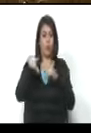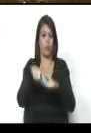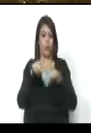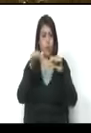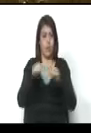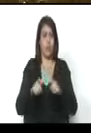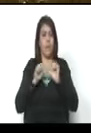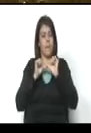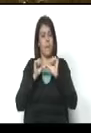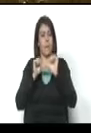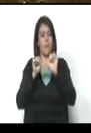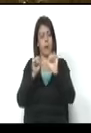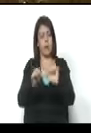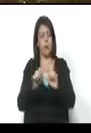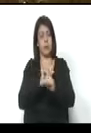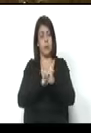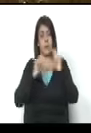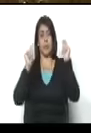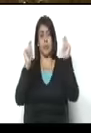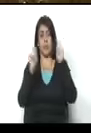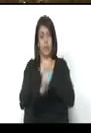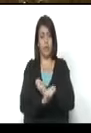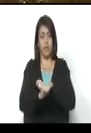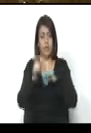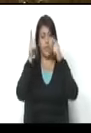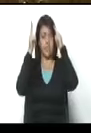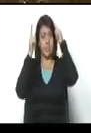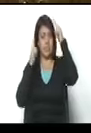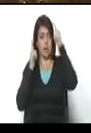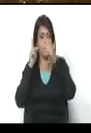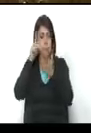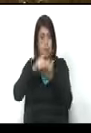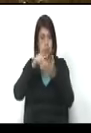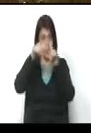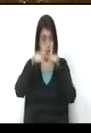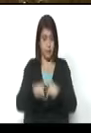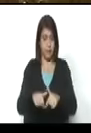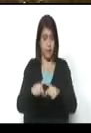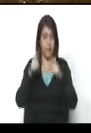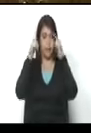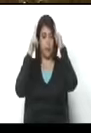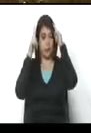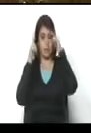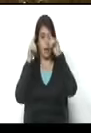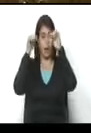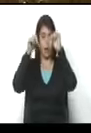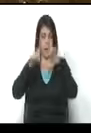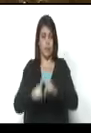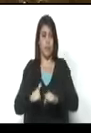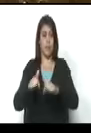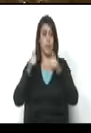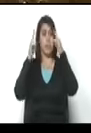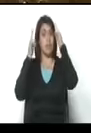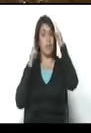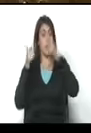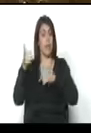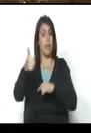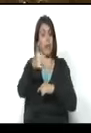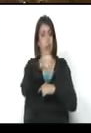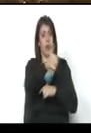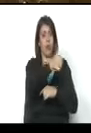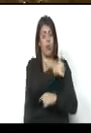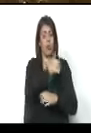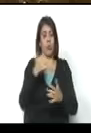es permanente transformación. Chávez es presente, Chávez está aquí y Chávez está en cada uno de